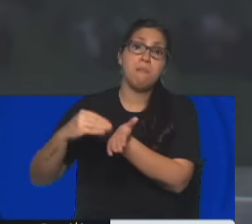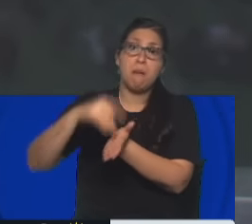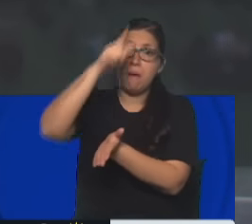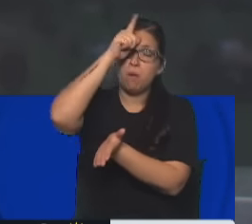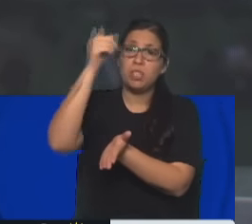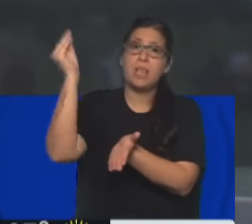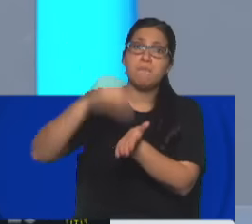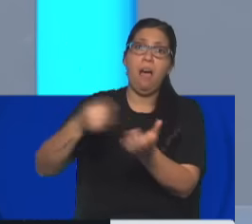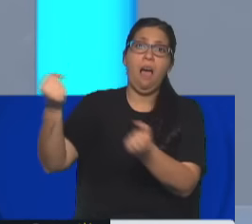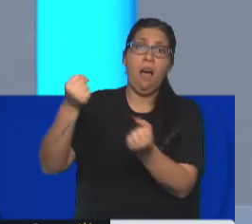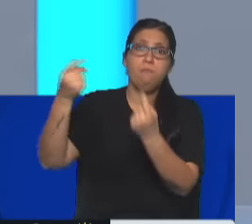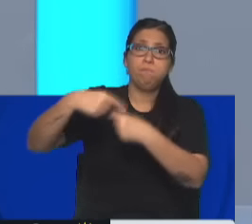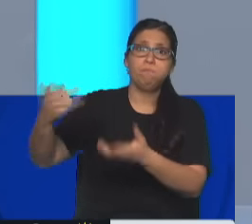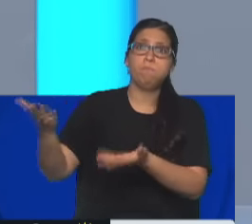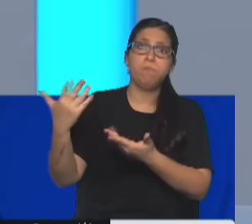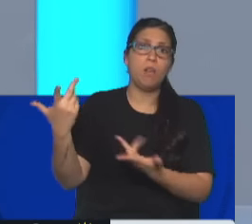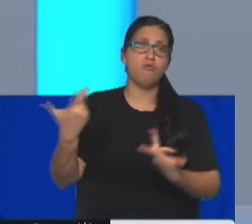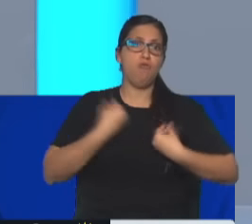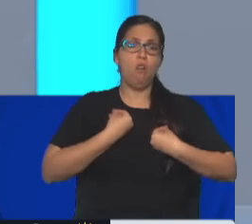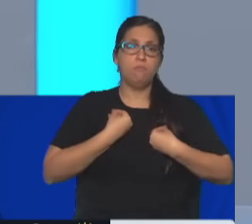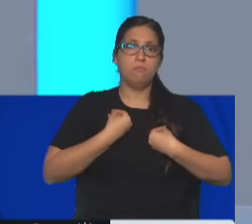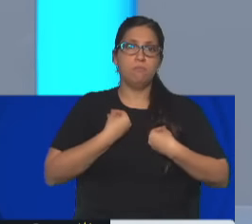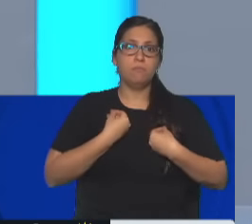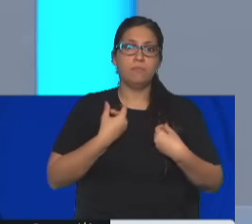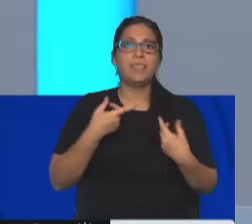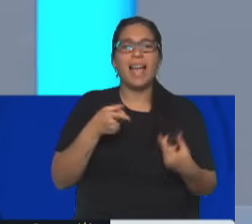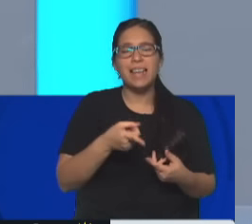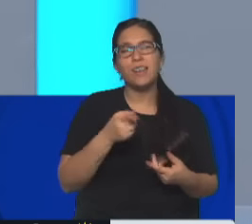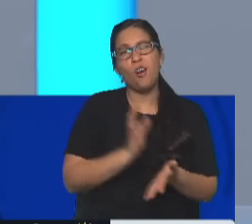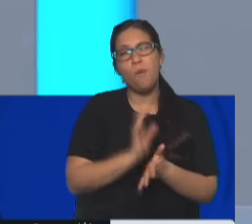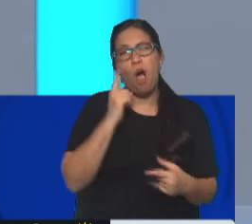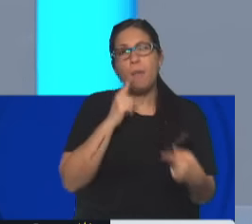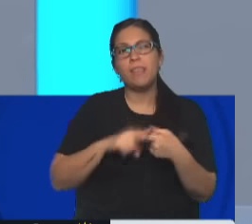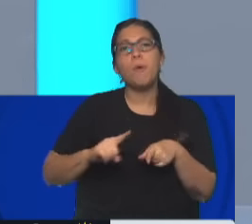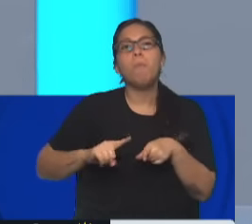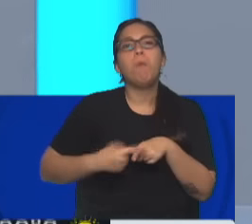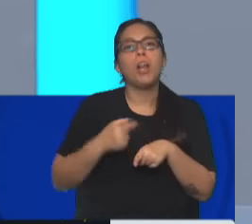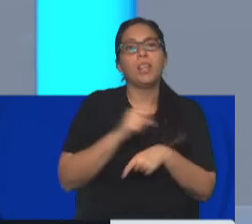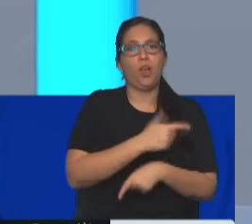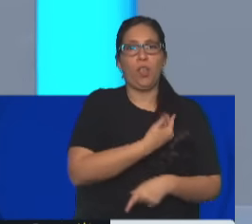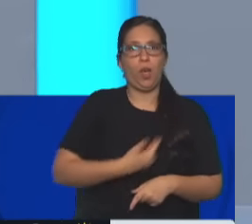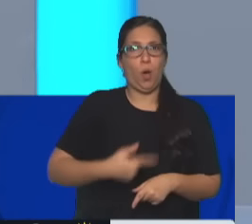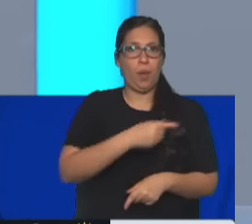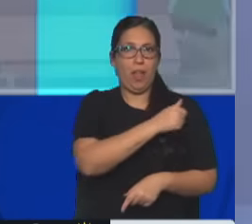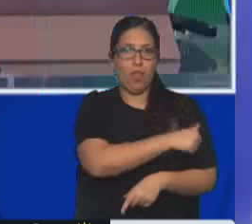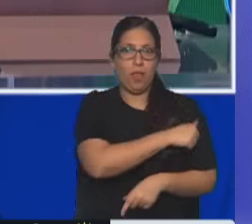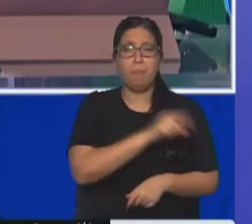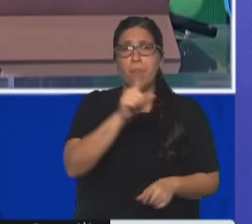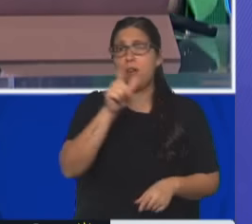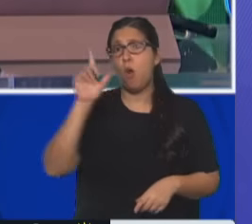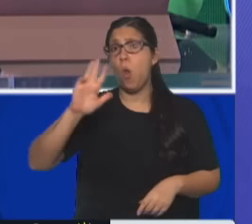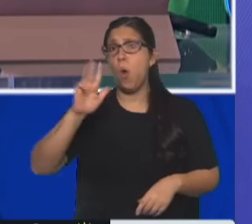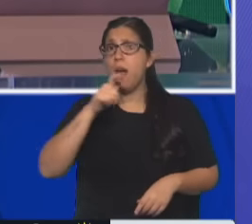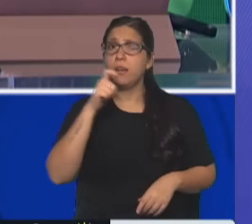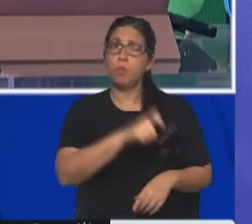negaron. Sí, así es. Bueno, por eso fue un poco digamos, lo que se buscó políticamente, pero la respuesta de Lula fue, bueno, vamos a crear